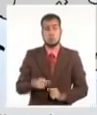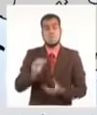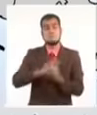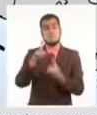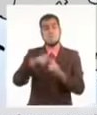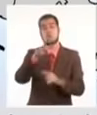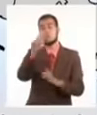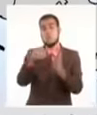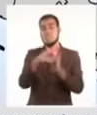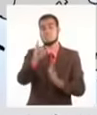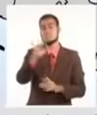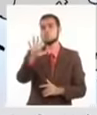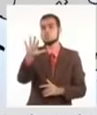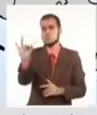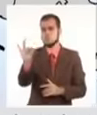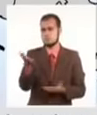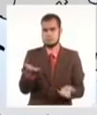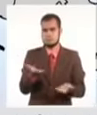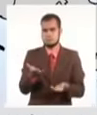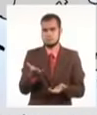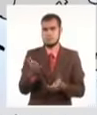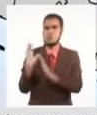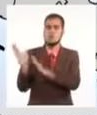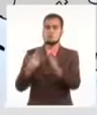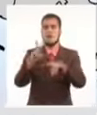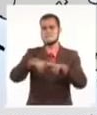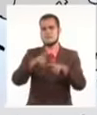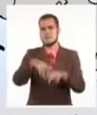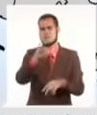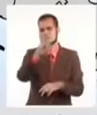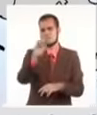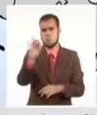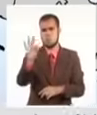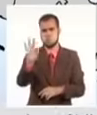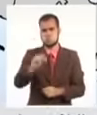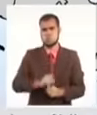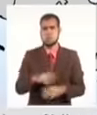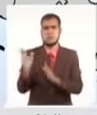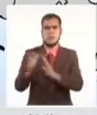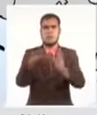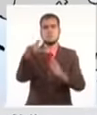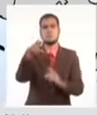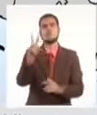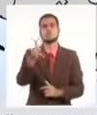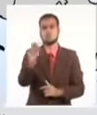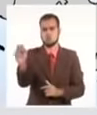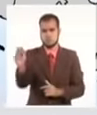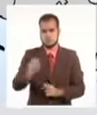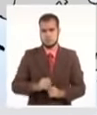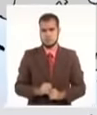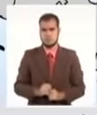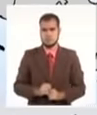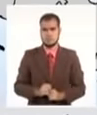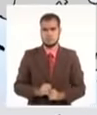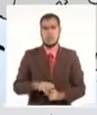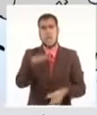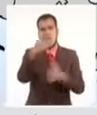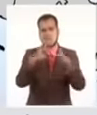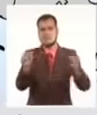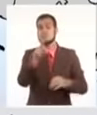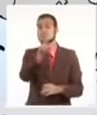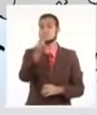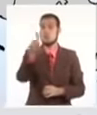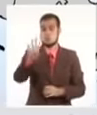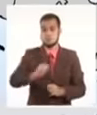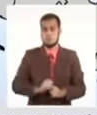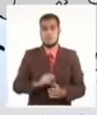Habana 608, Pinar del Río 200, Mayabeque 190, Artemisa 114,